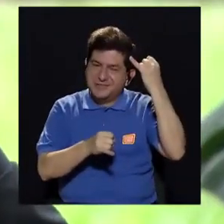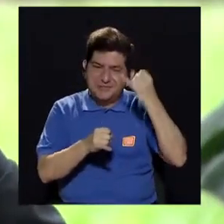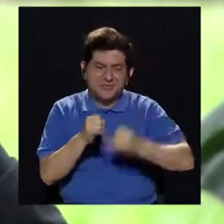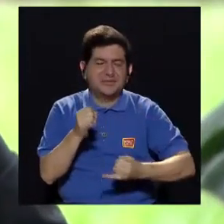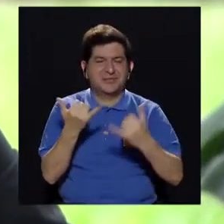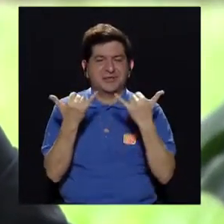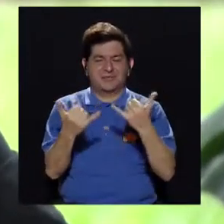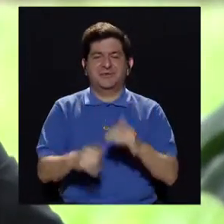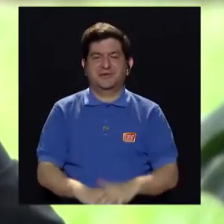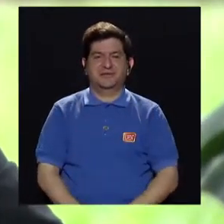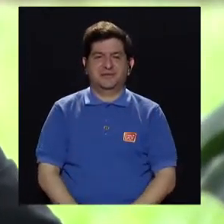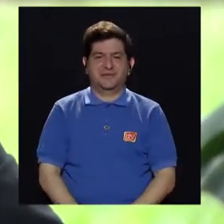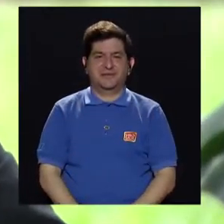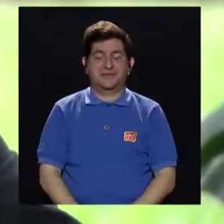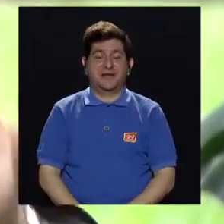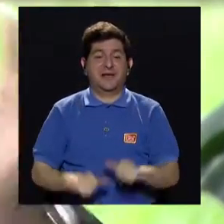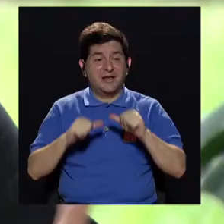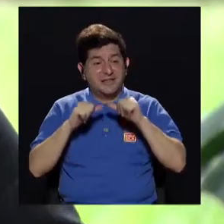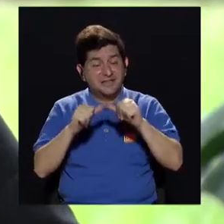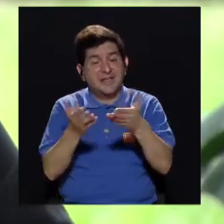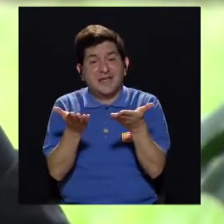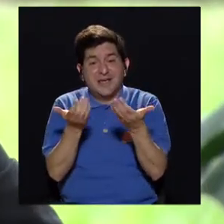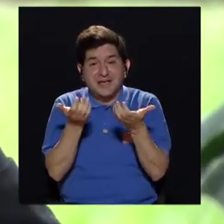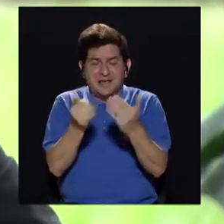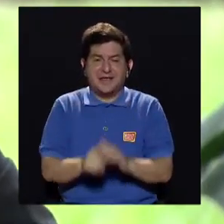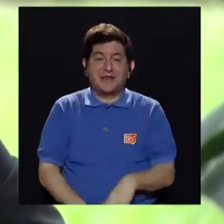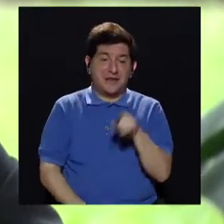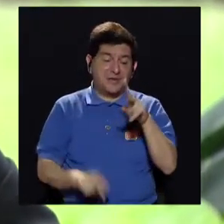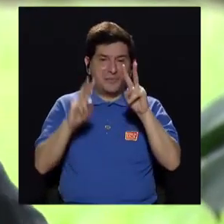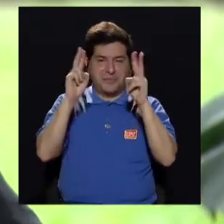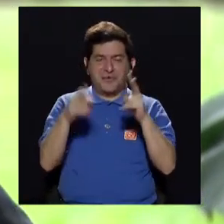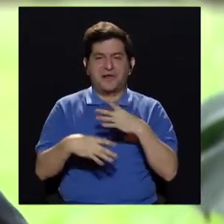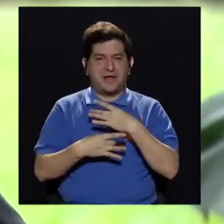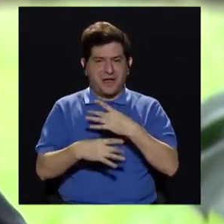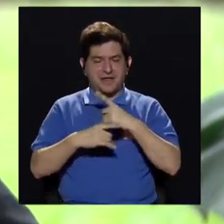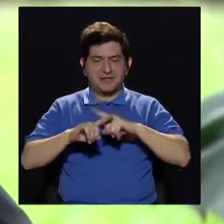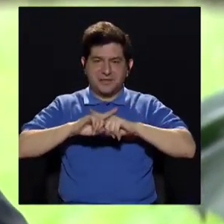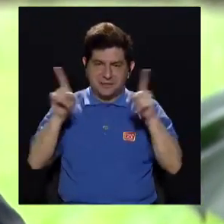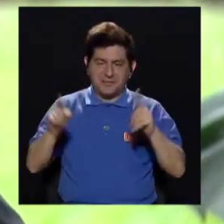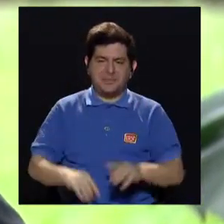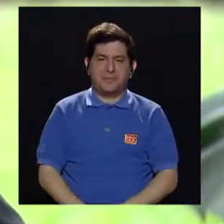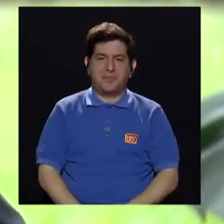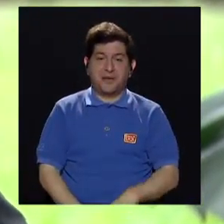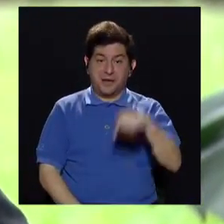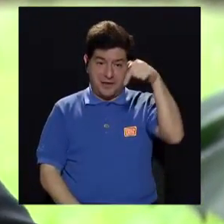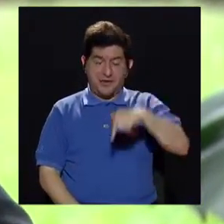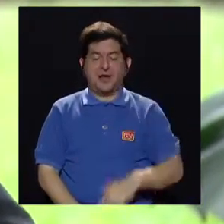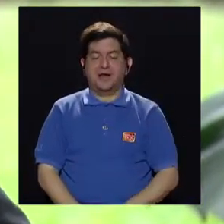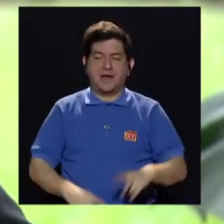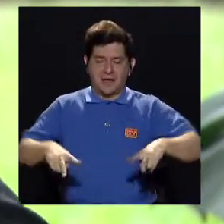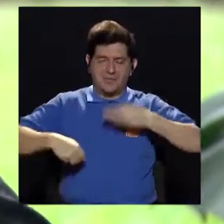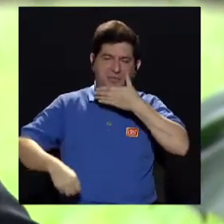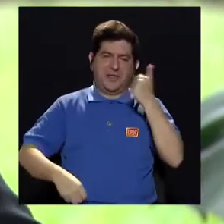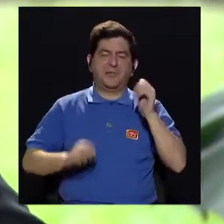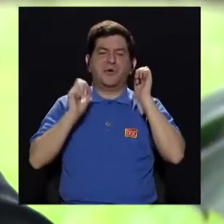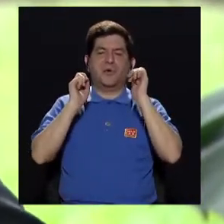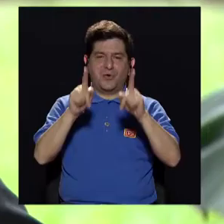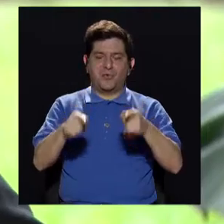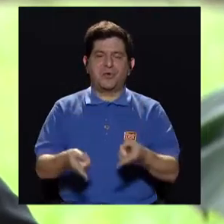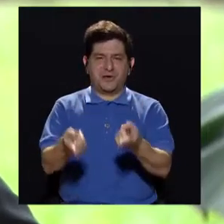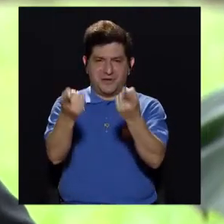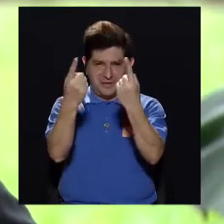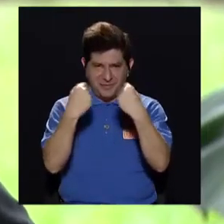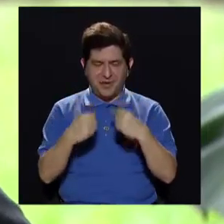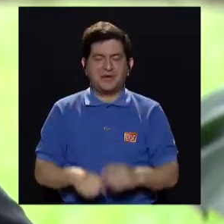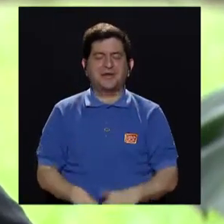esta conversación, quisiéramos extenderlo más porque es un tema muy apasionante, pero por supuesto que nuestras puertas de Vivir Mejor están abiertas para que